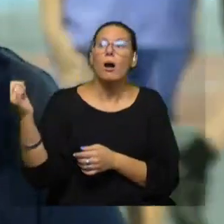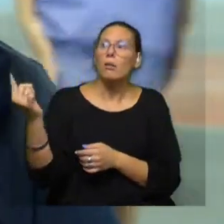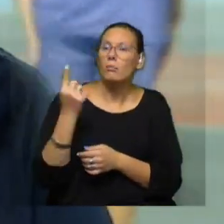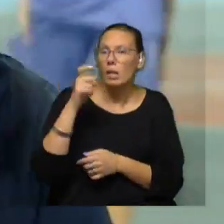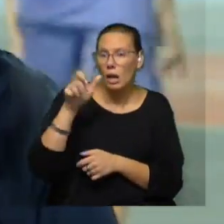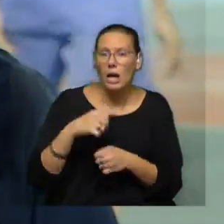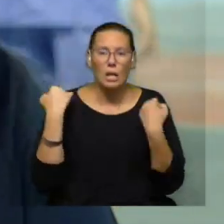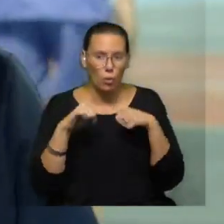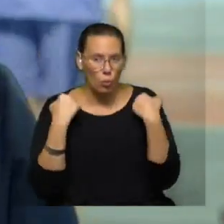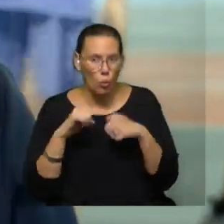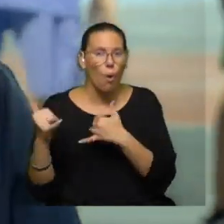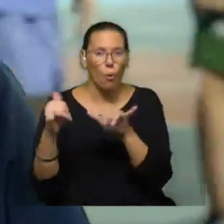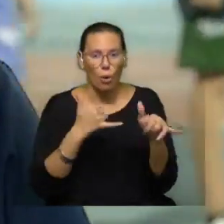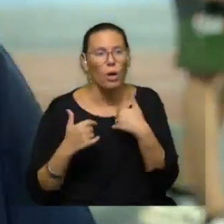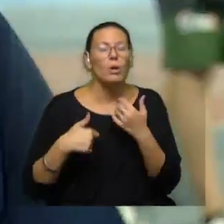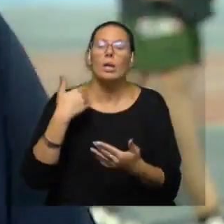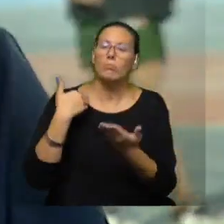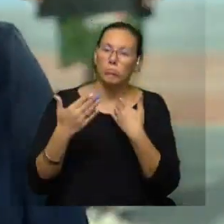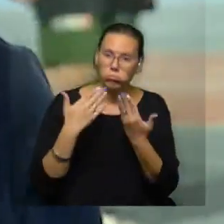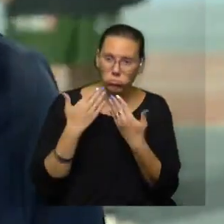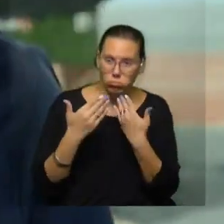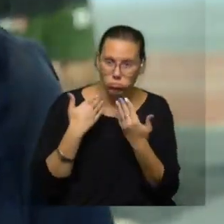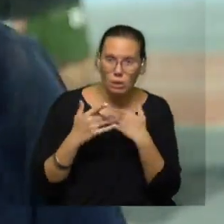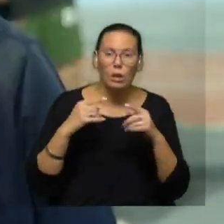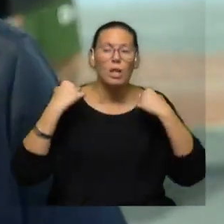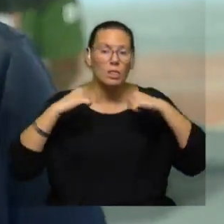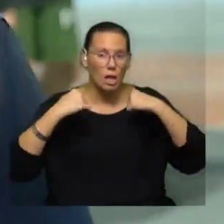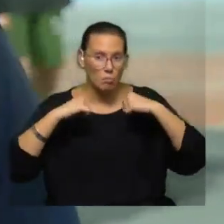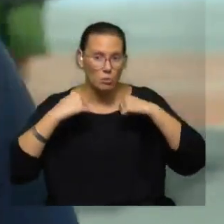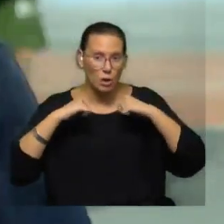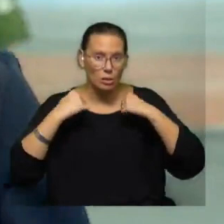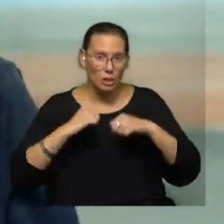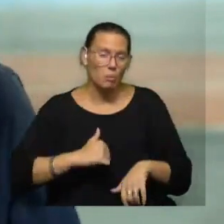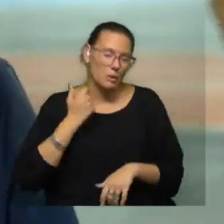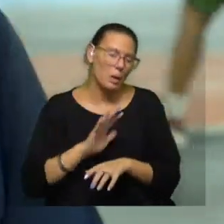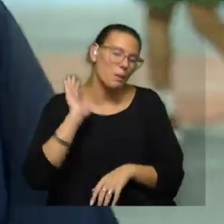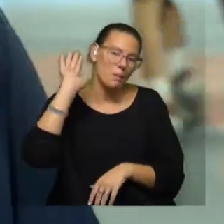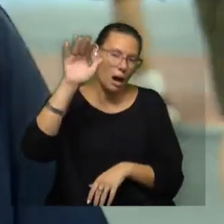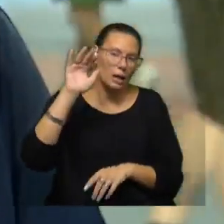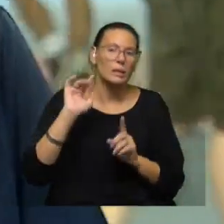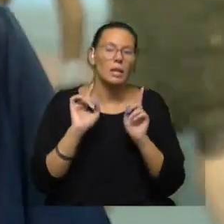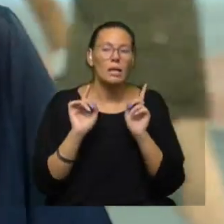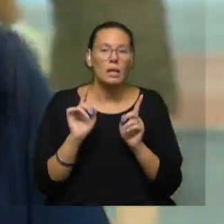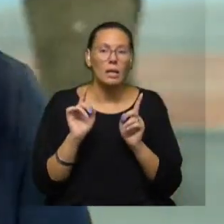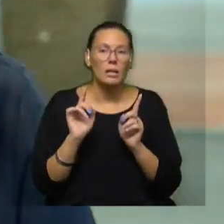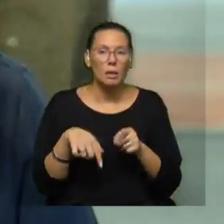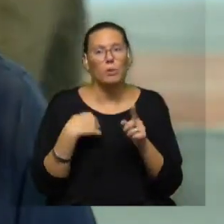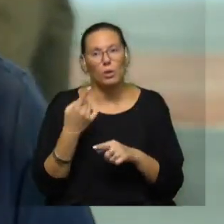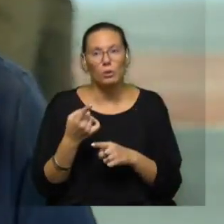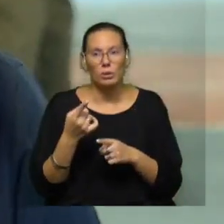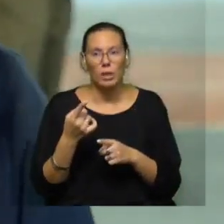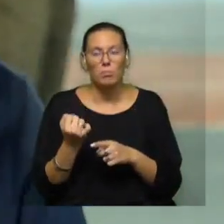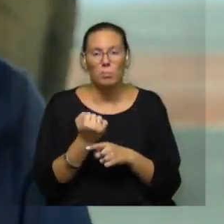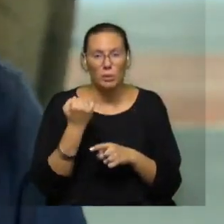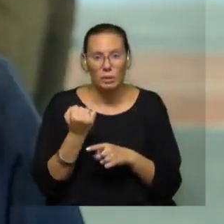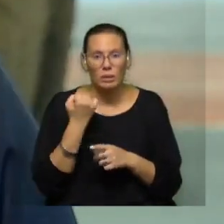jugadores, entrenadores, que charlen. Y un poco a través del deporte, que es la excusa del básquetbol, darles también otro significado, ¿no?